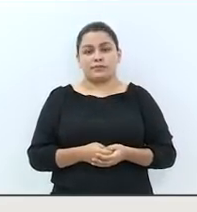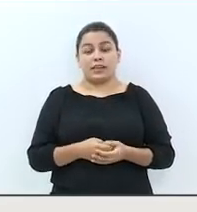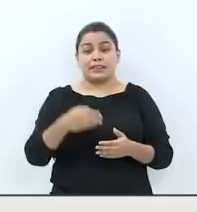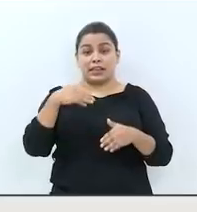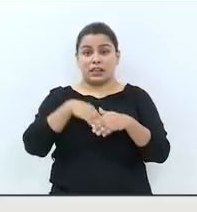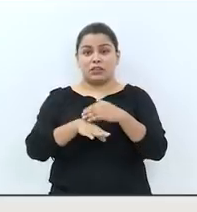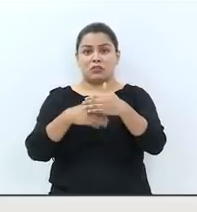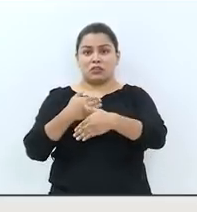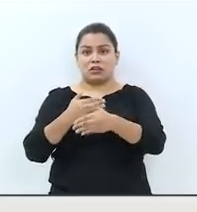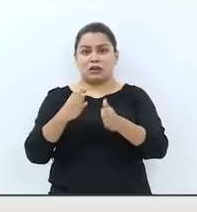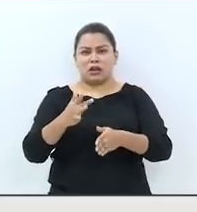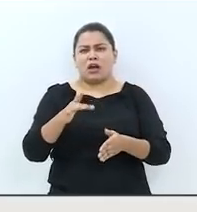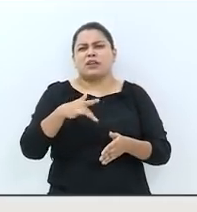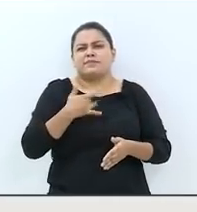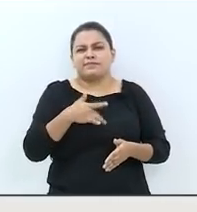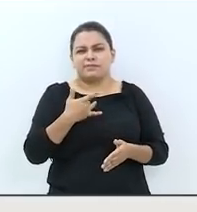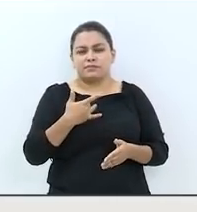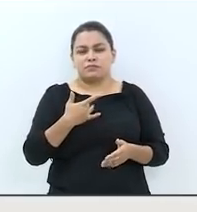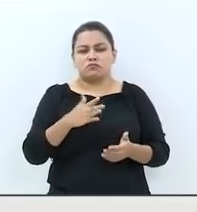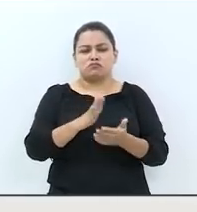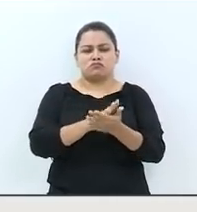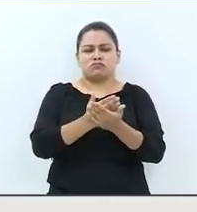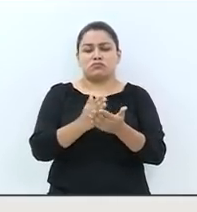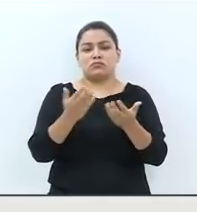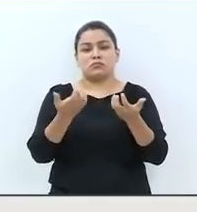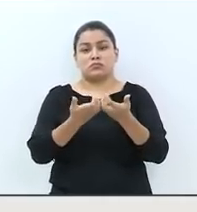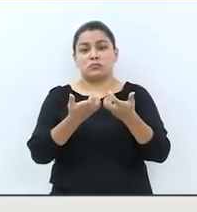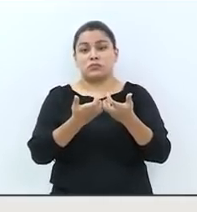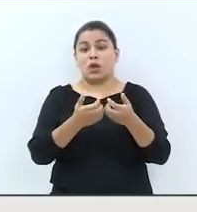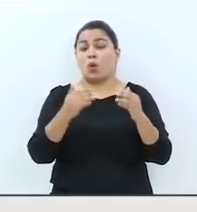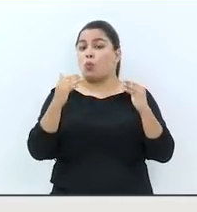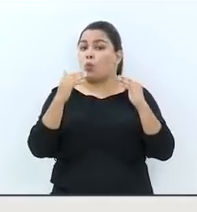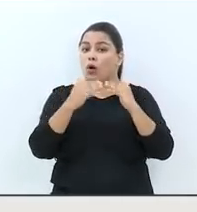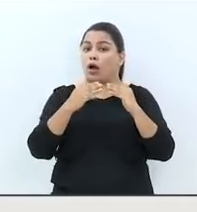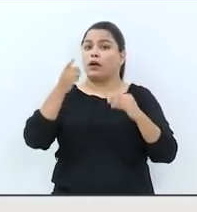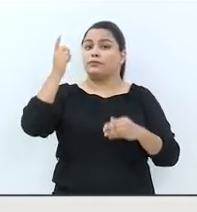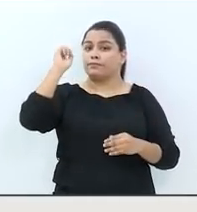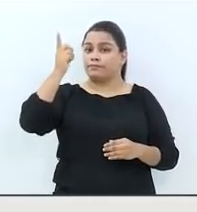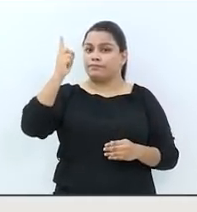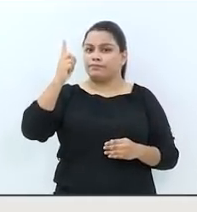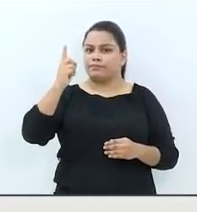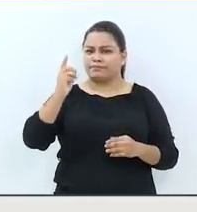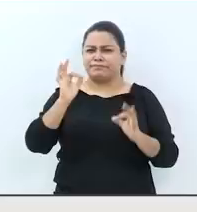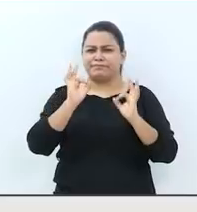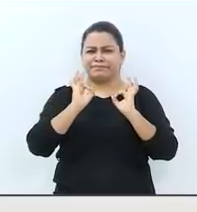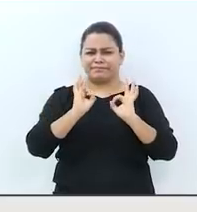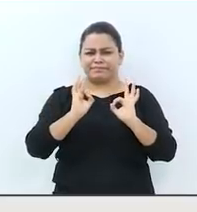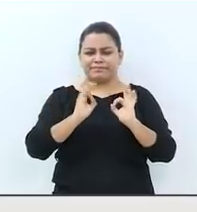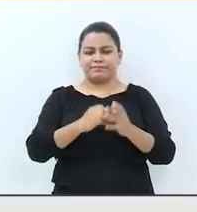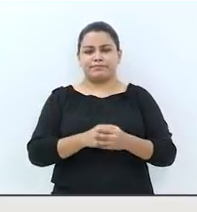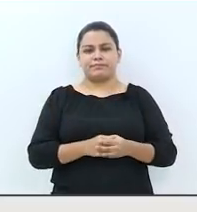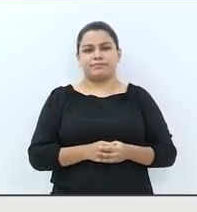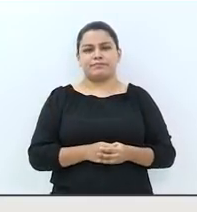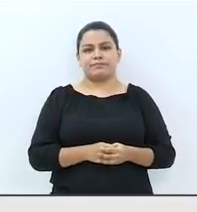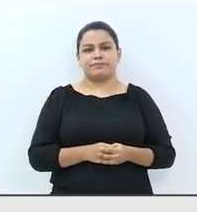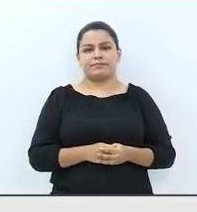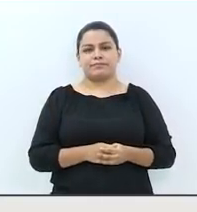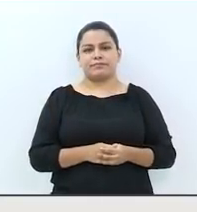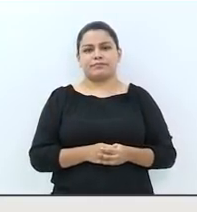clases, conviviendo con sus compañeros y también con el maestro. Súper, ¿será que, si me